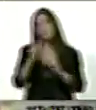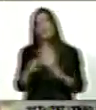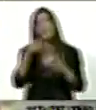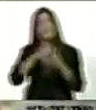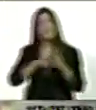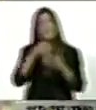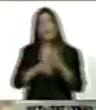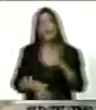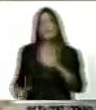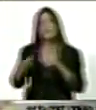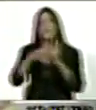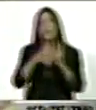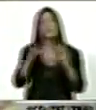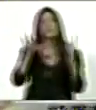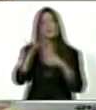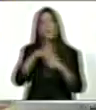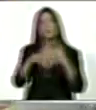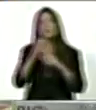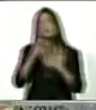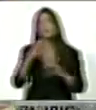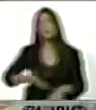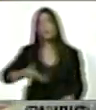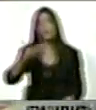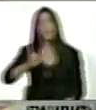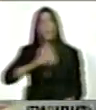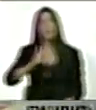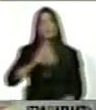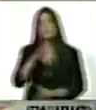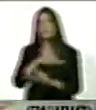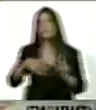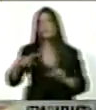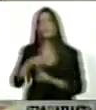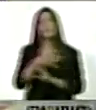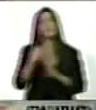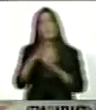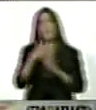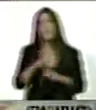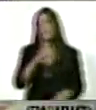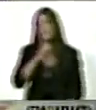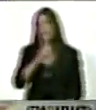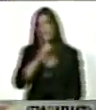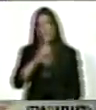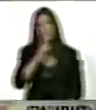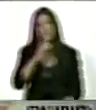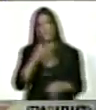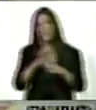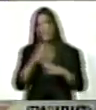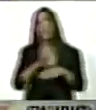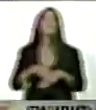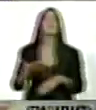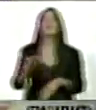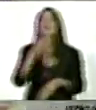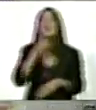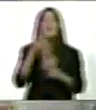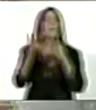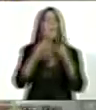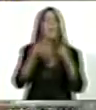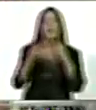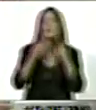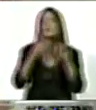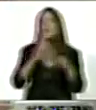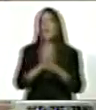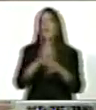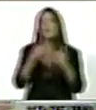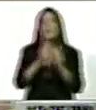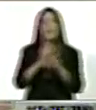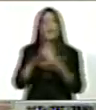forjar vínculos que trasciendan un momento histórico y a cualquier circunstancia, por difícil que ésta sea, porque no hay política ni convivencia en la violencia ni